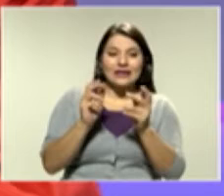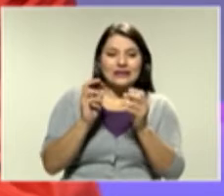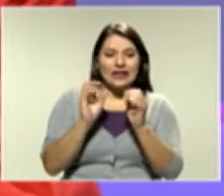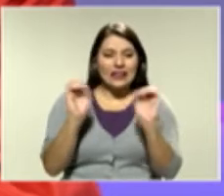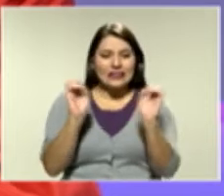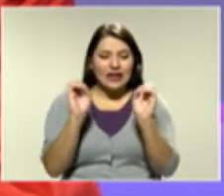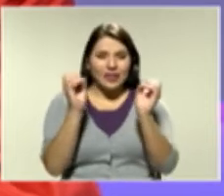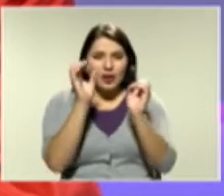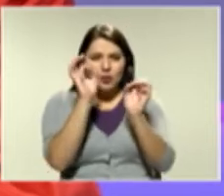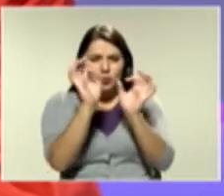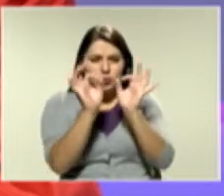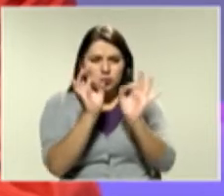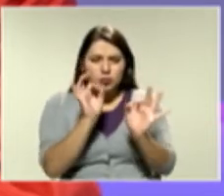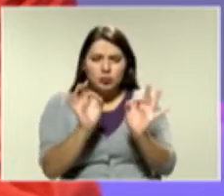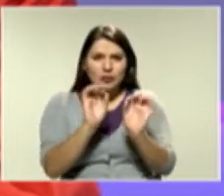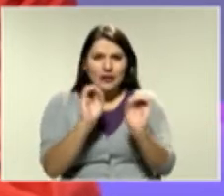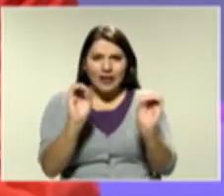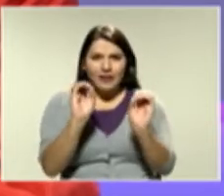Piden